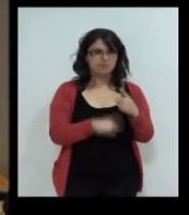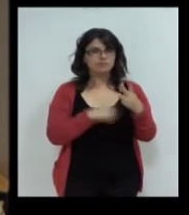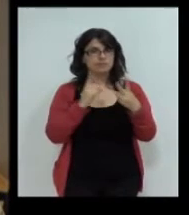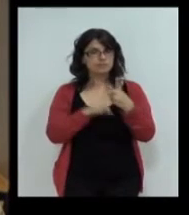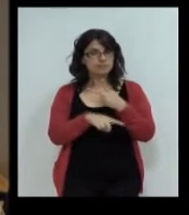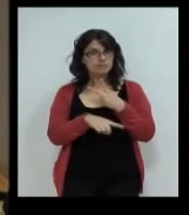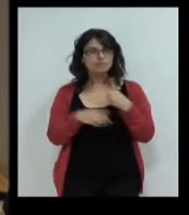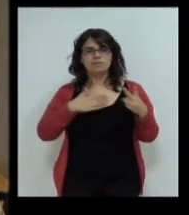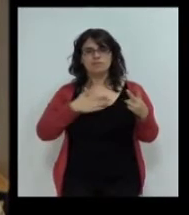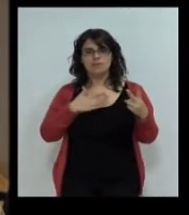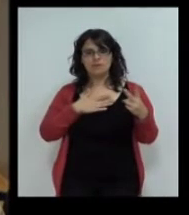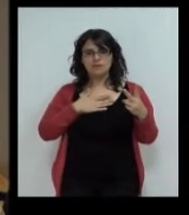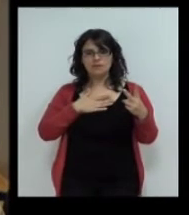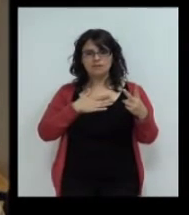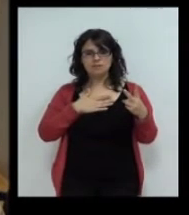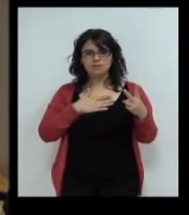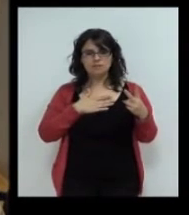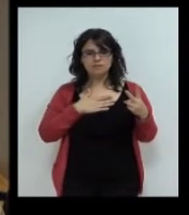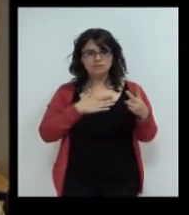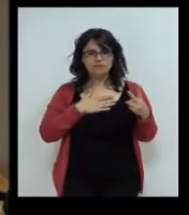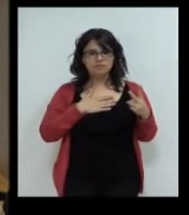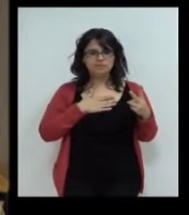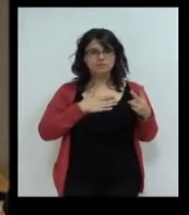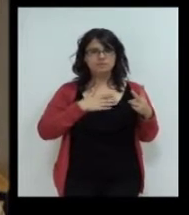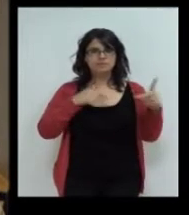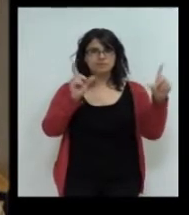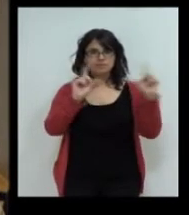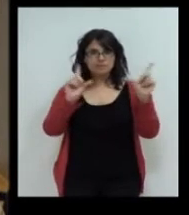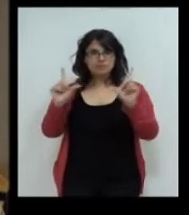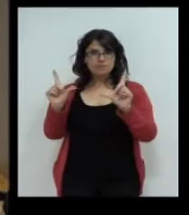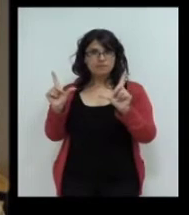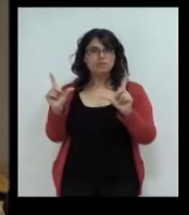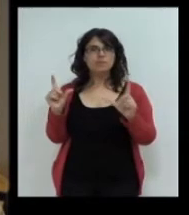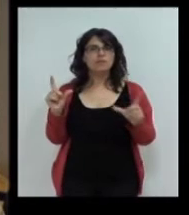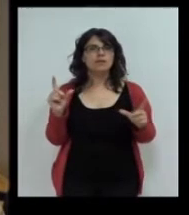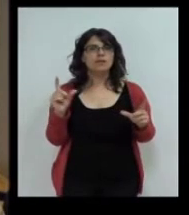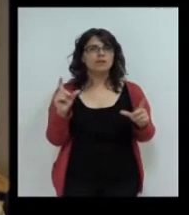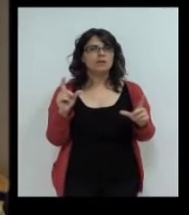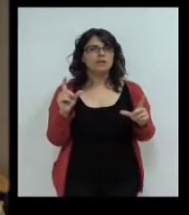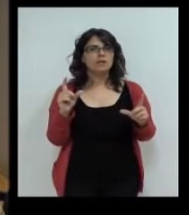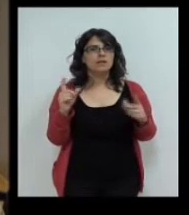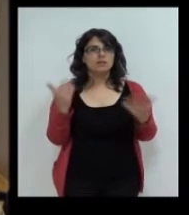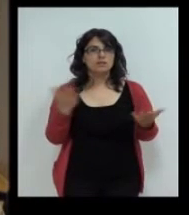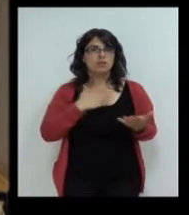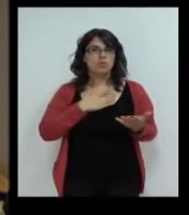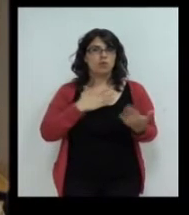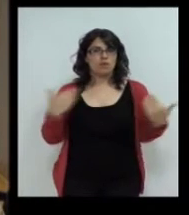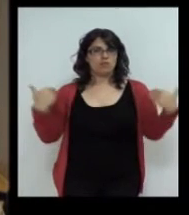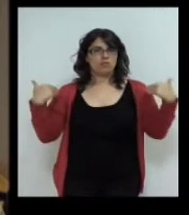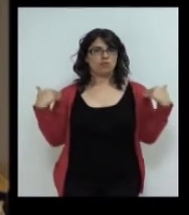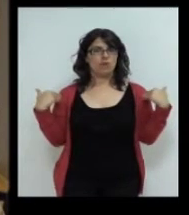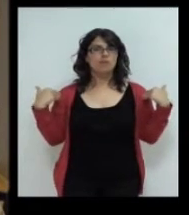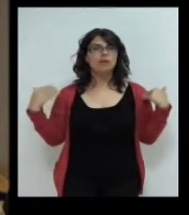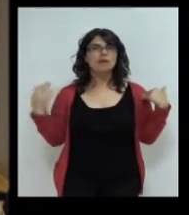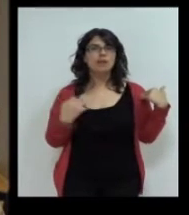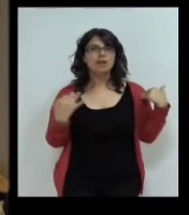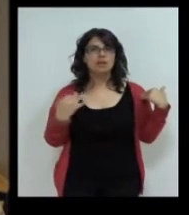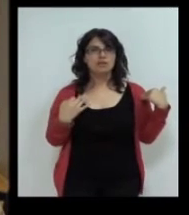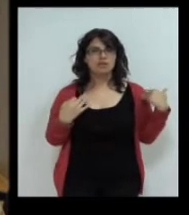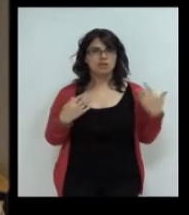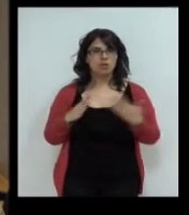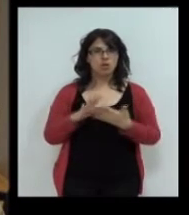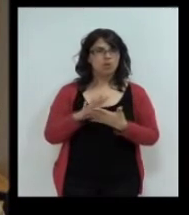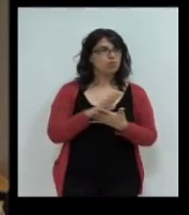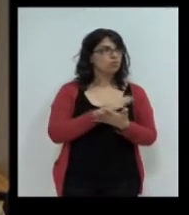Luego nosotros, los broadcasters, las televisiones, ¿no? Como la parte responsable de que toda la operación para